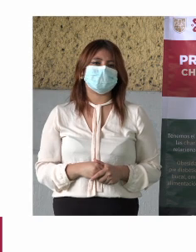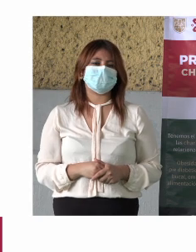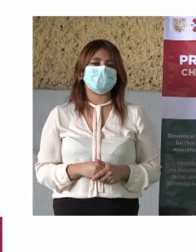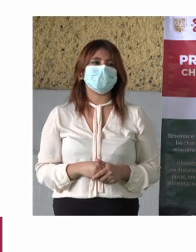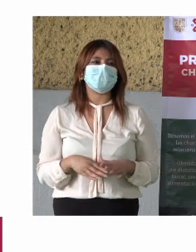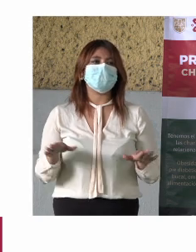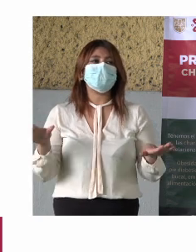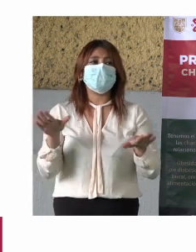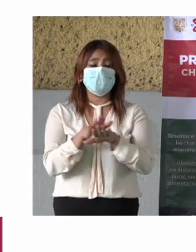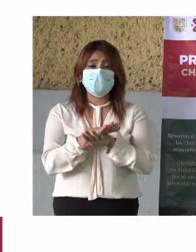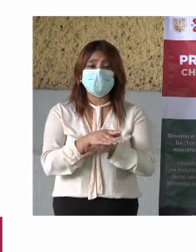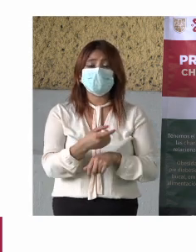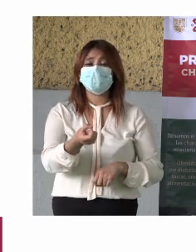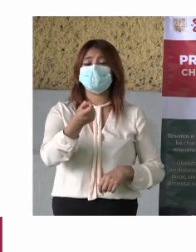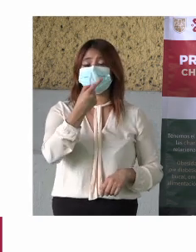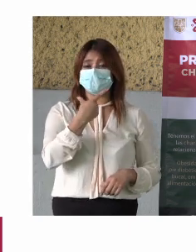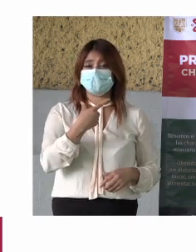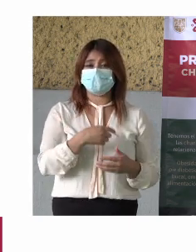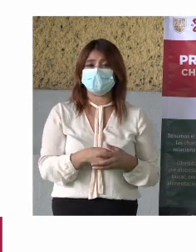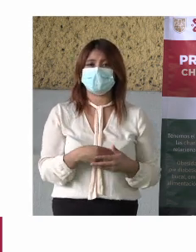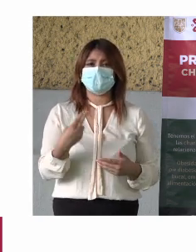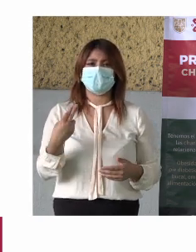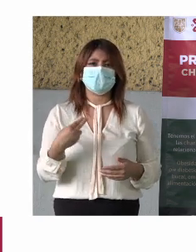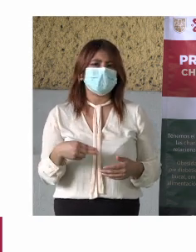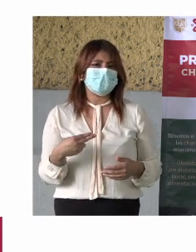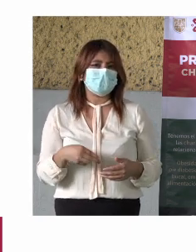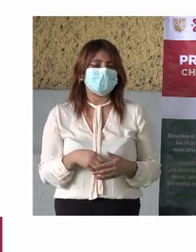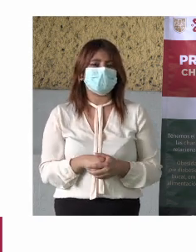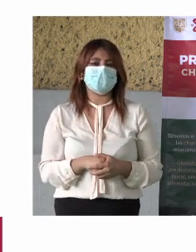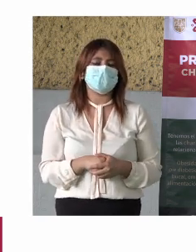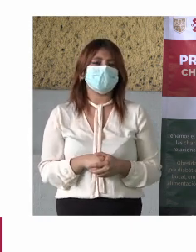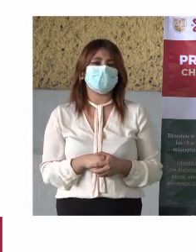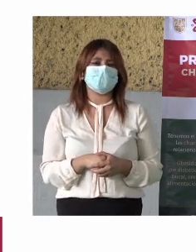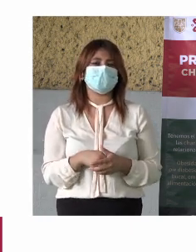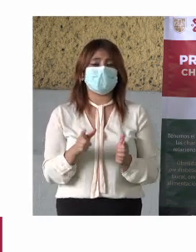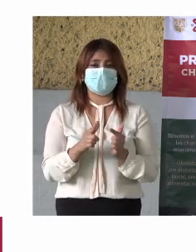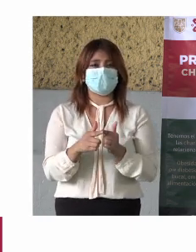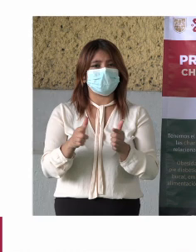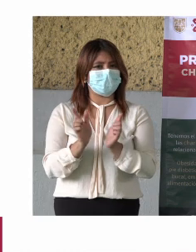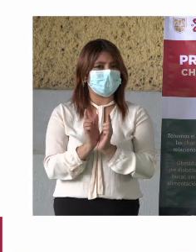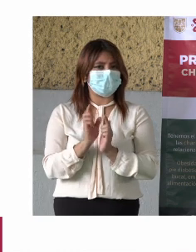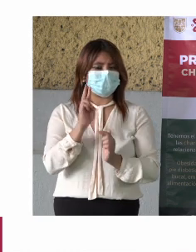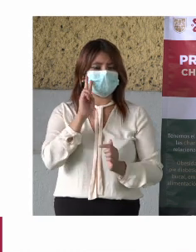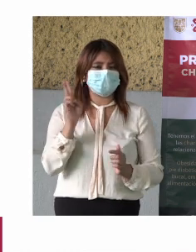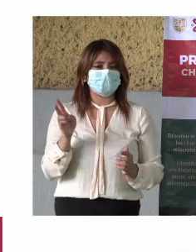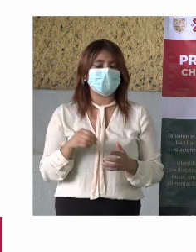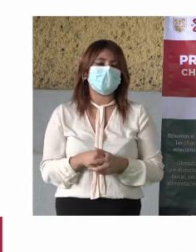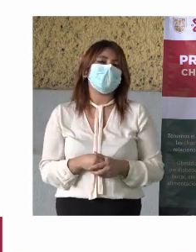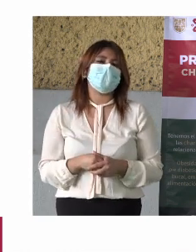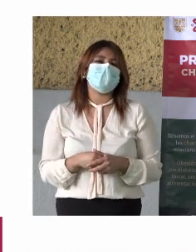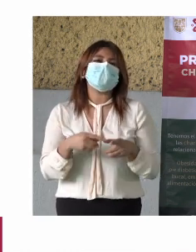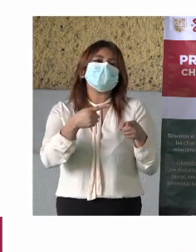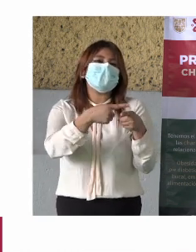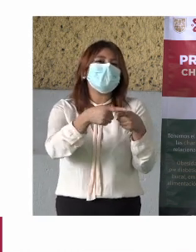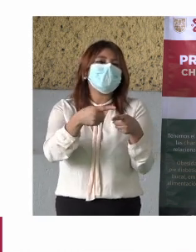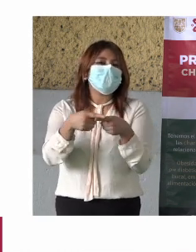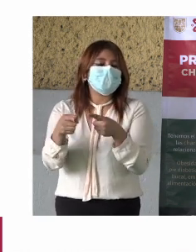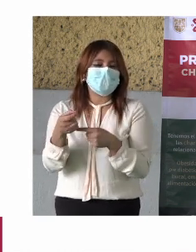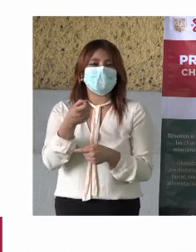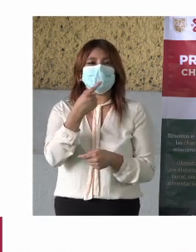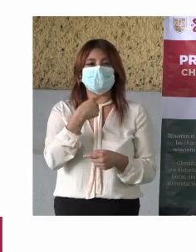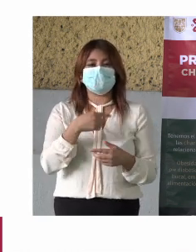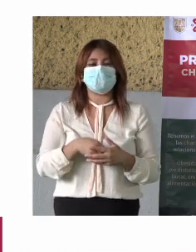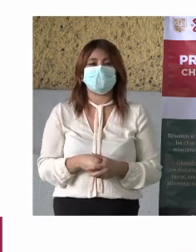Otro de los medicamentos son las sulfonilureas, así se llama el grupo como tal. Y de ese tenemos distintos medicamentos, como sería